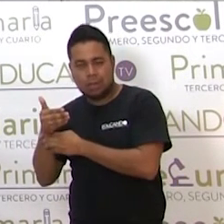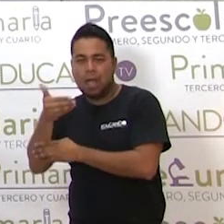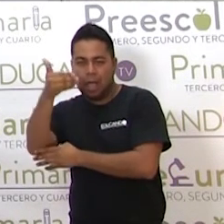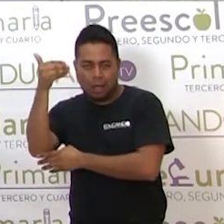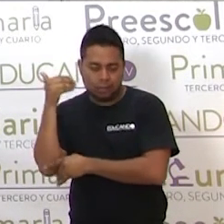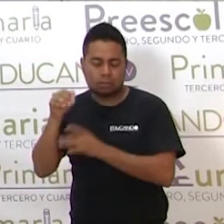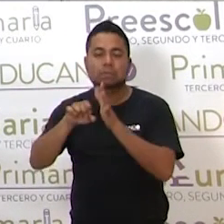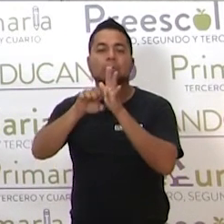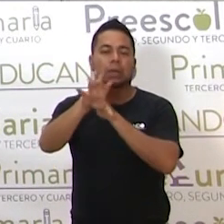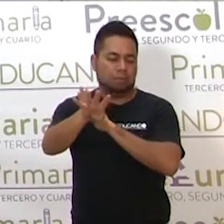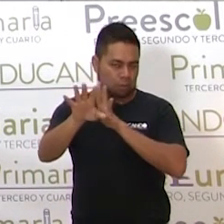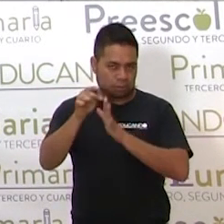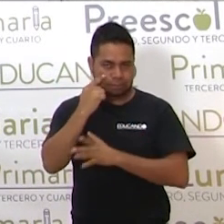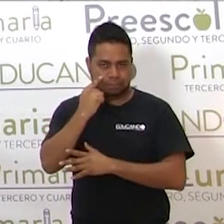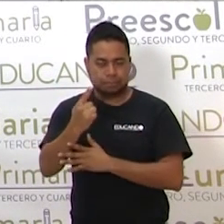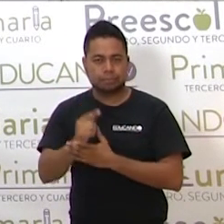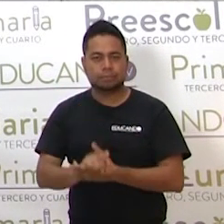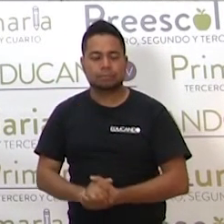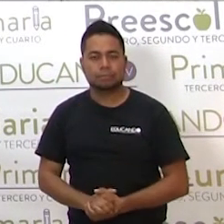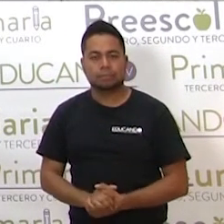Por ejemplo,